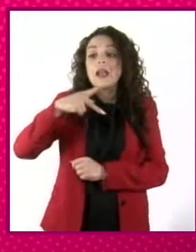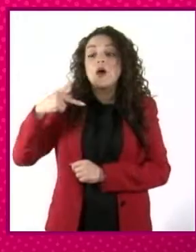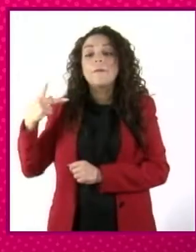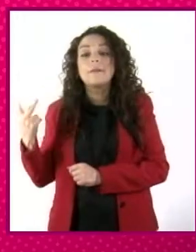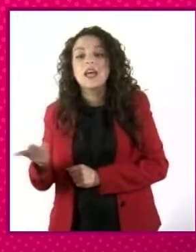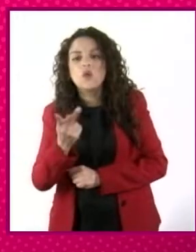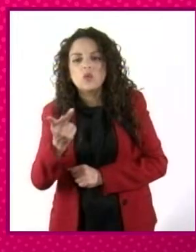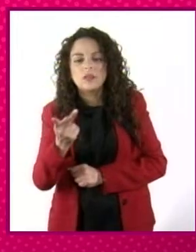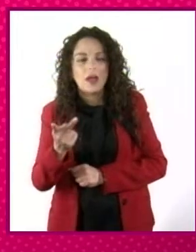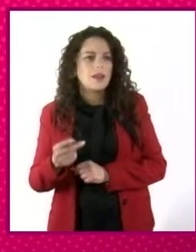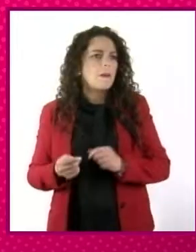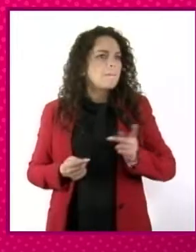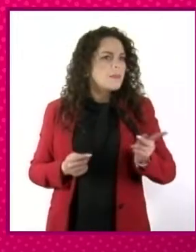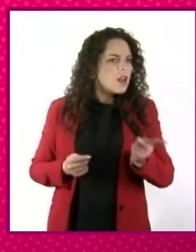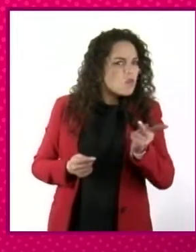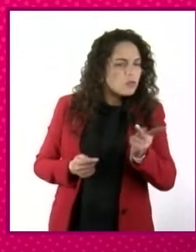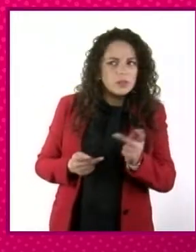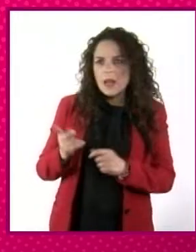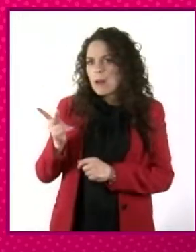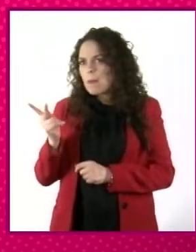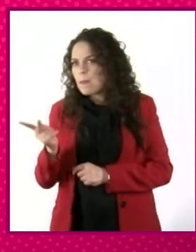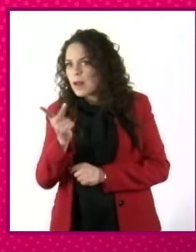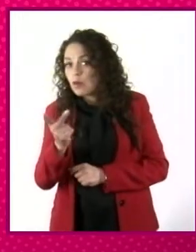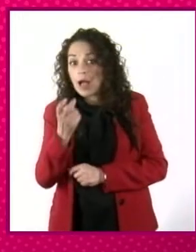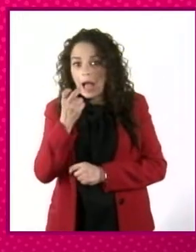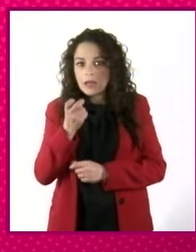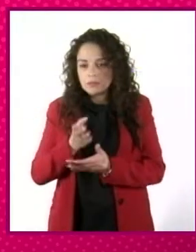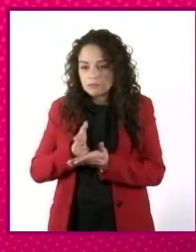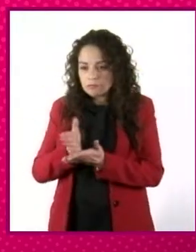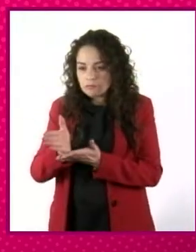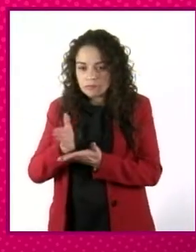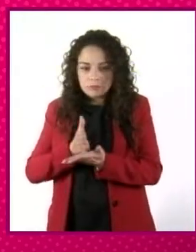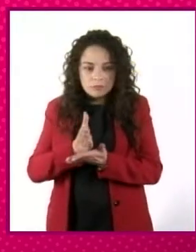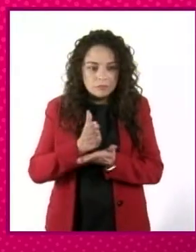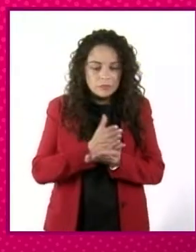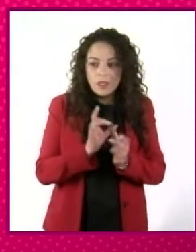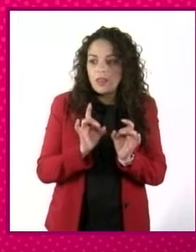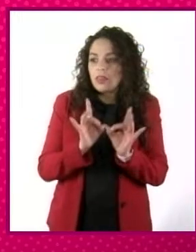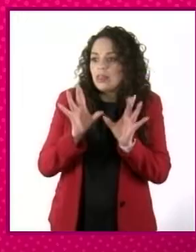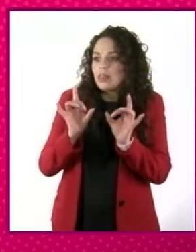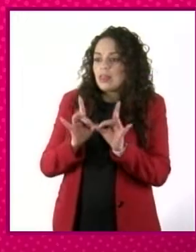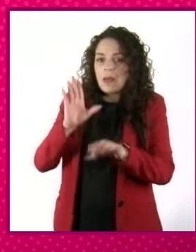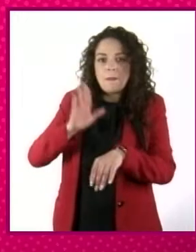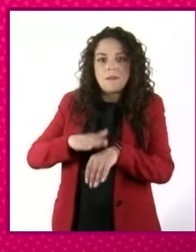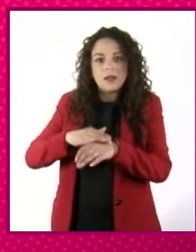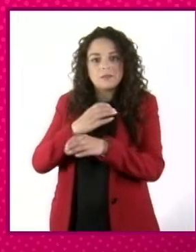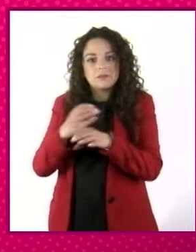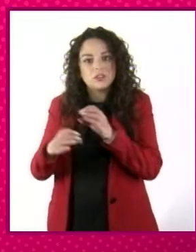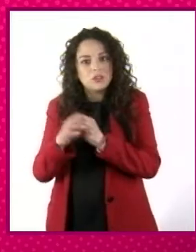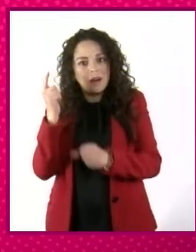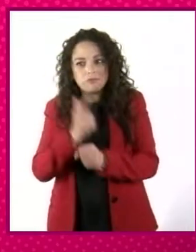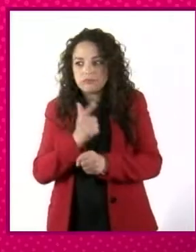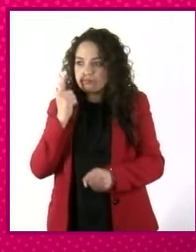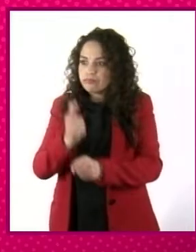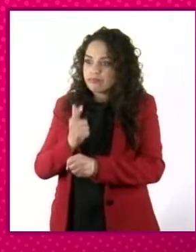esta investigación te va llevando por caminos inesperados y descubres más cosas que te obligan